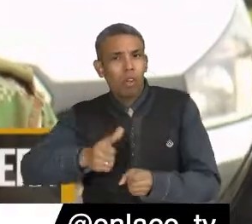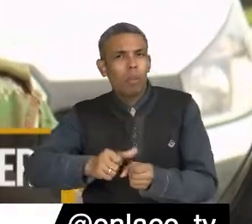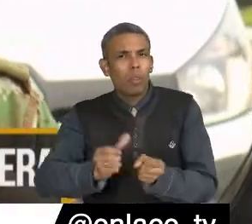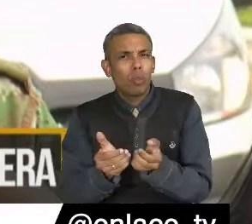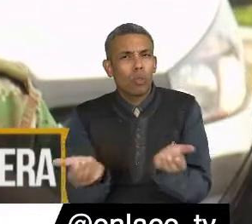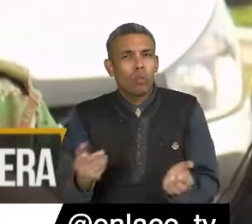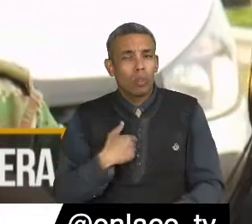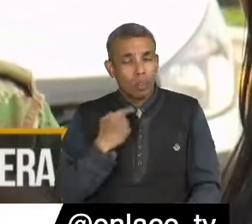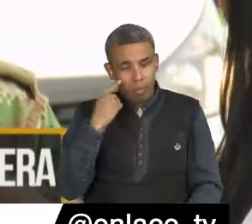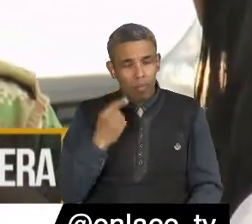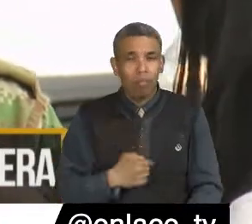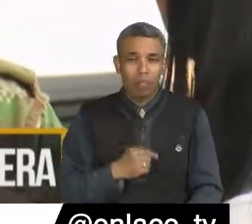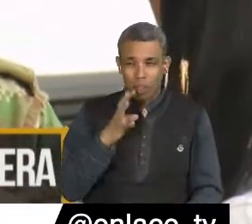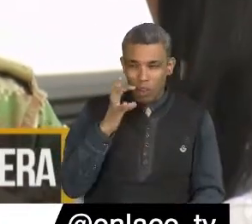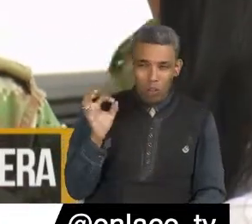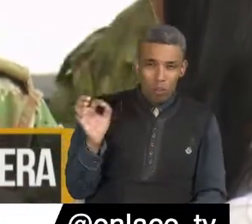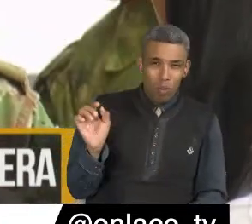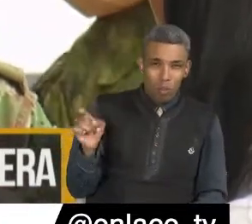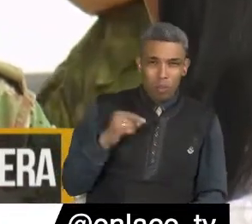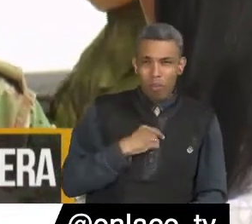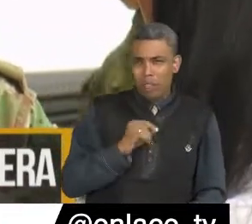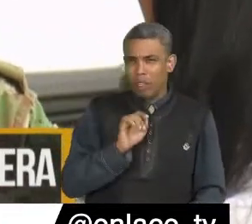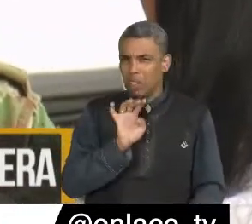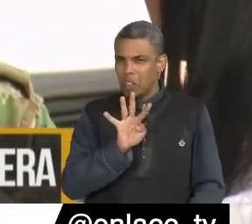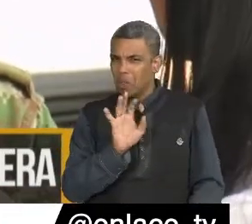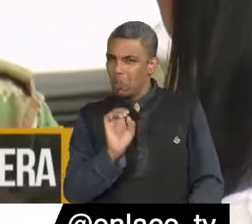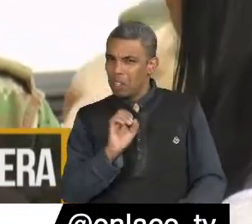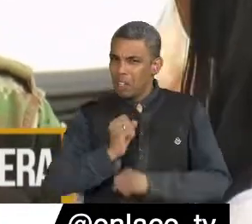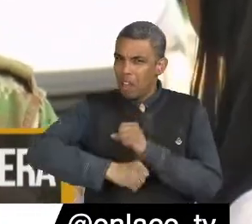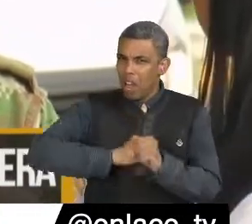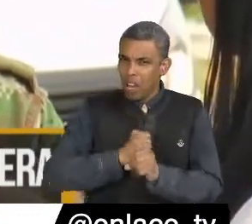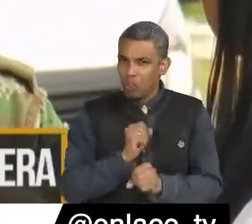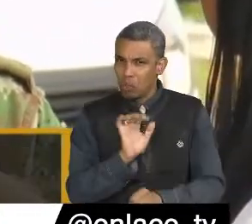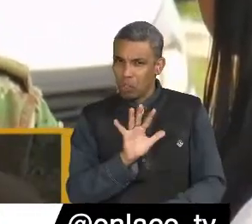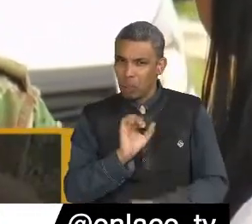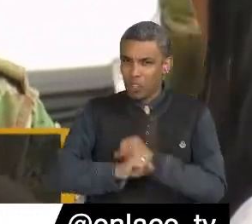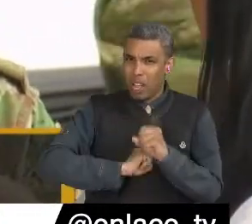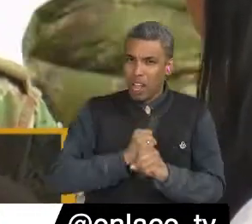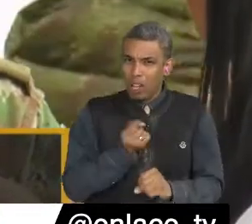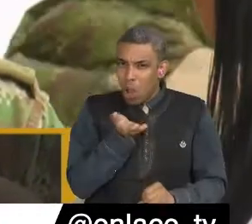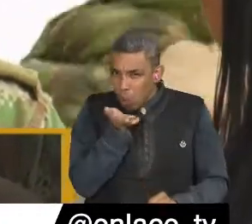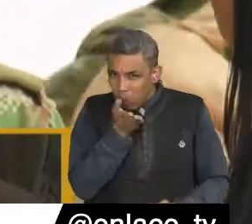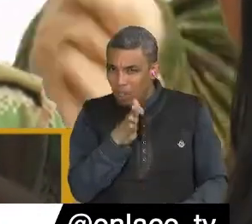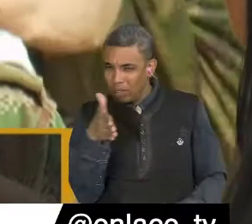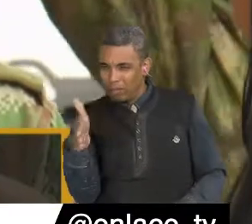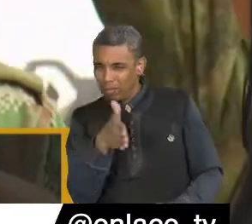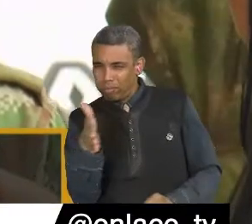captura de un sujeto aproximadamente de entre 40 y 50 años, del cual